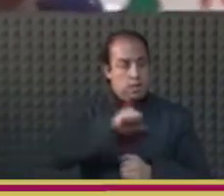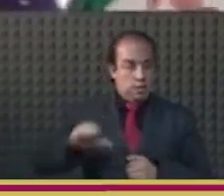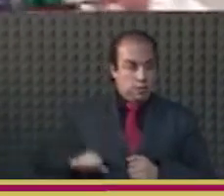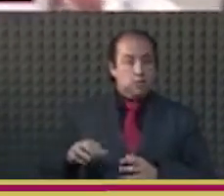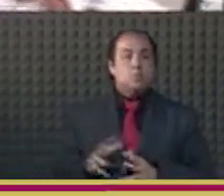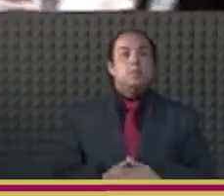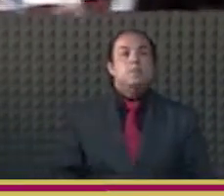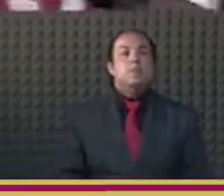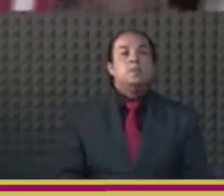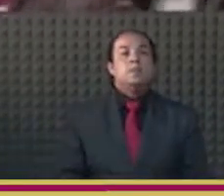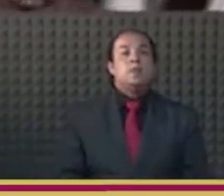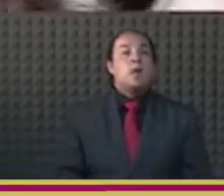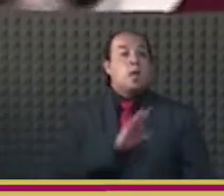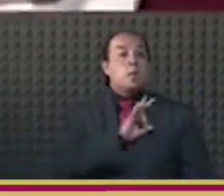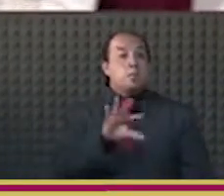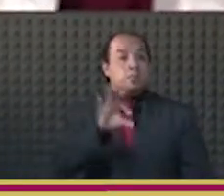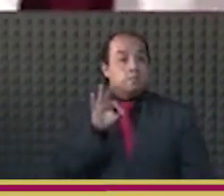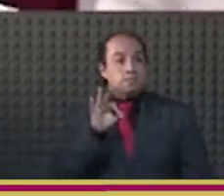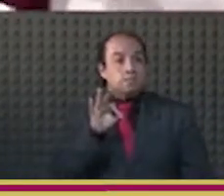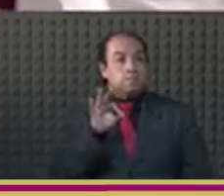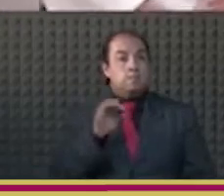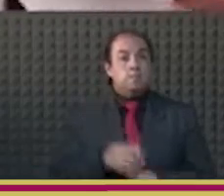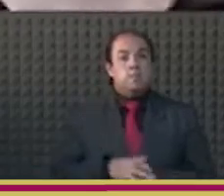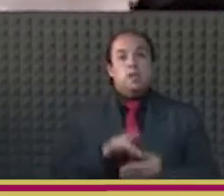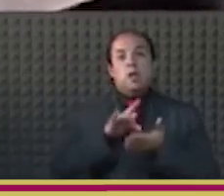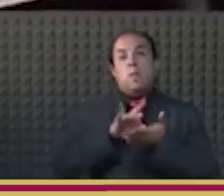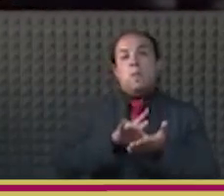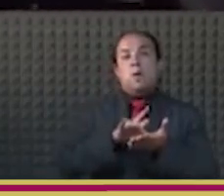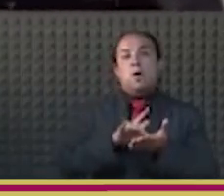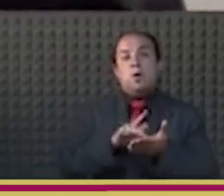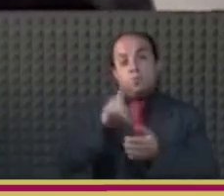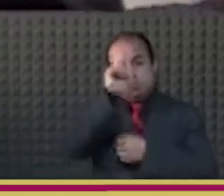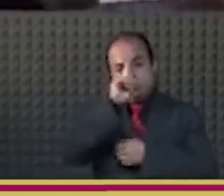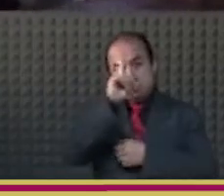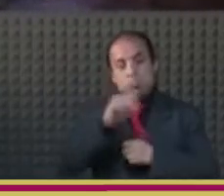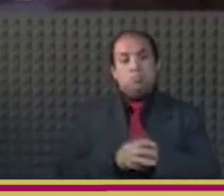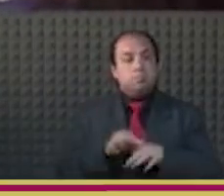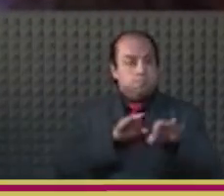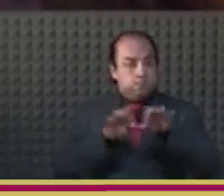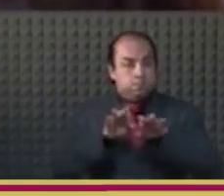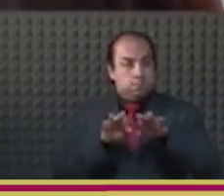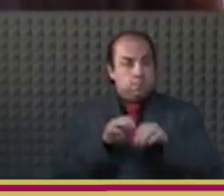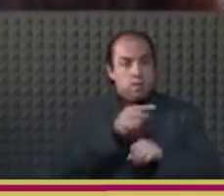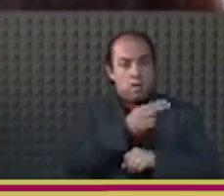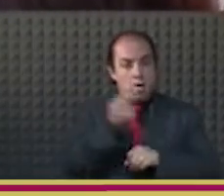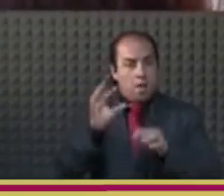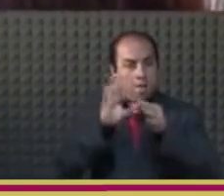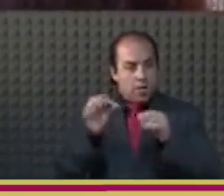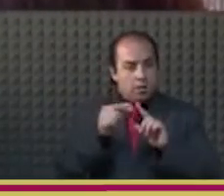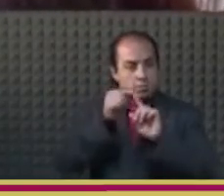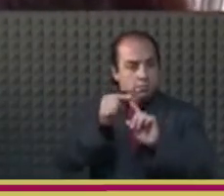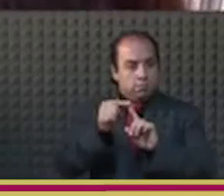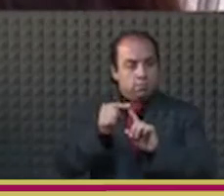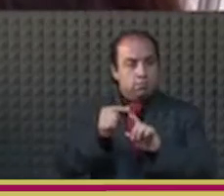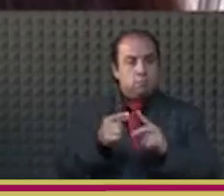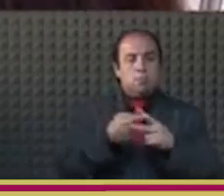alcaldía. Ahí podrán encontrar la asistencia de consejeros laborales que los van a orientar de principio